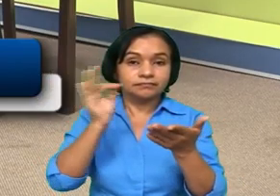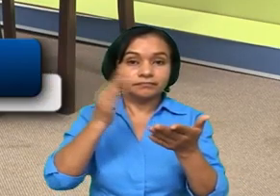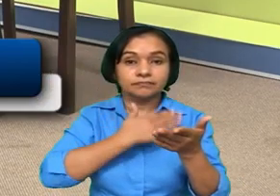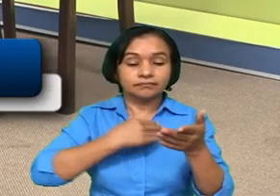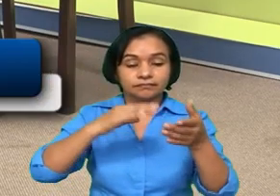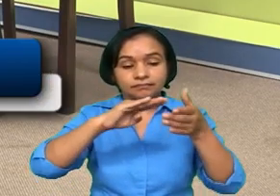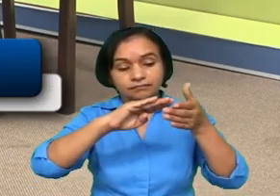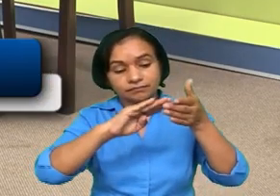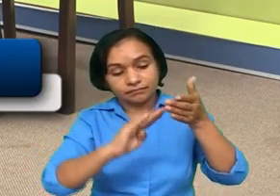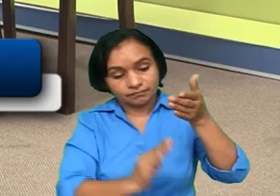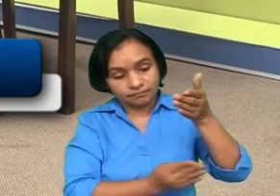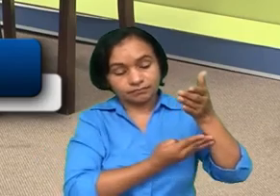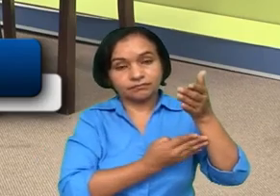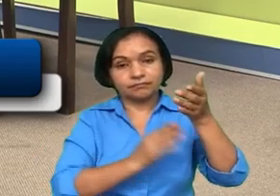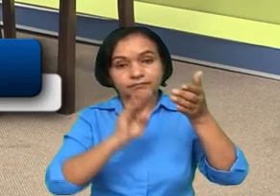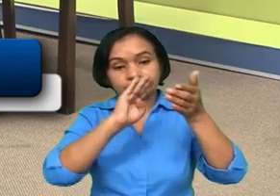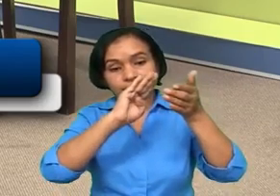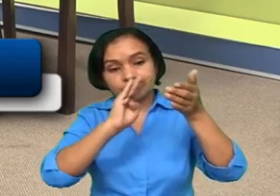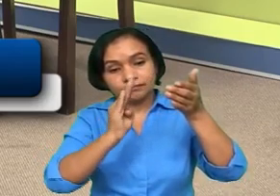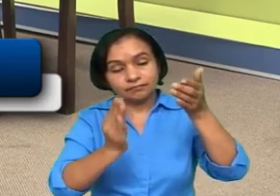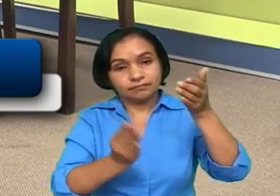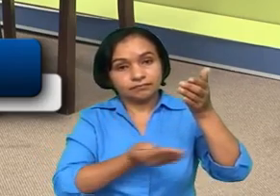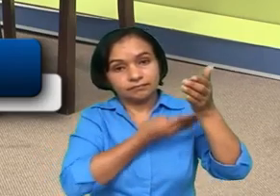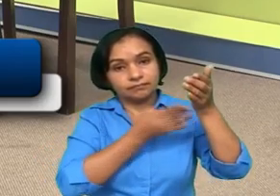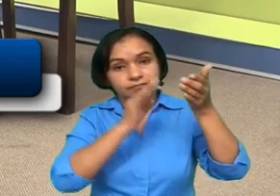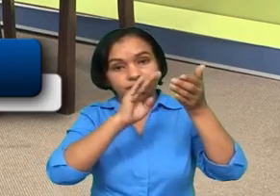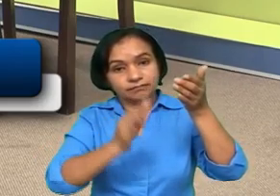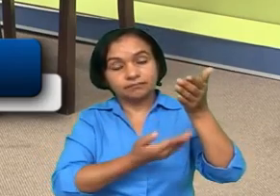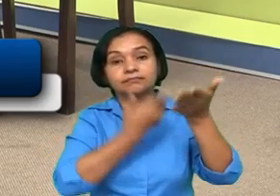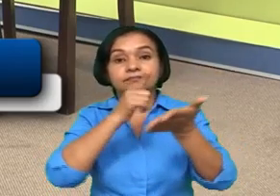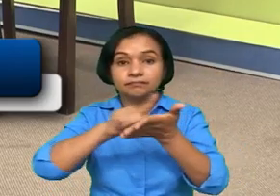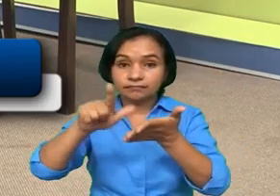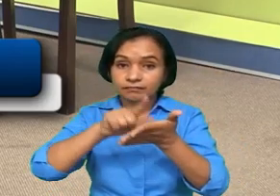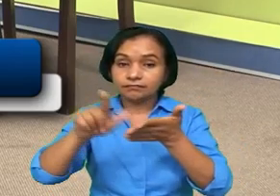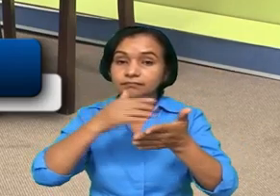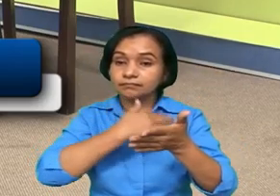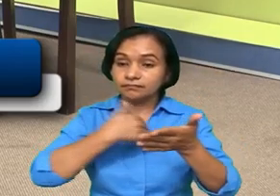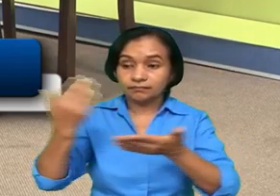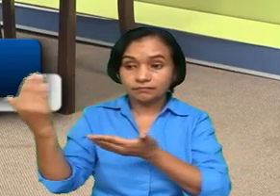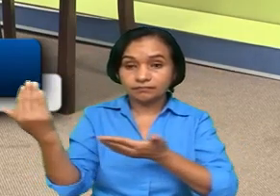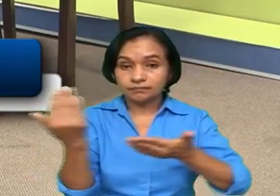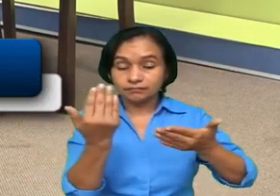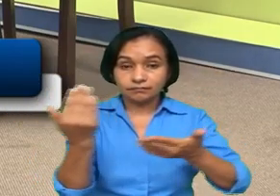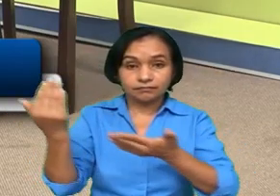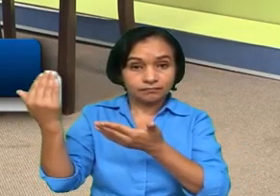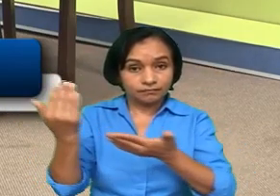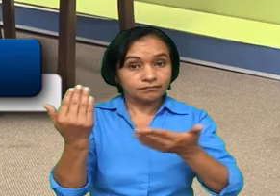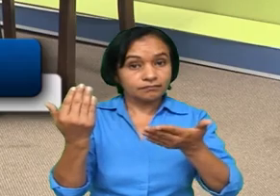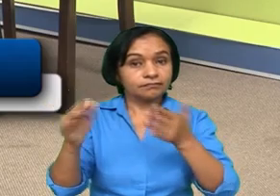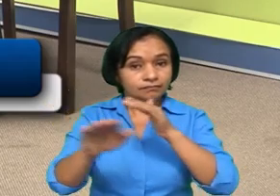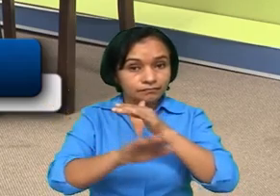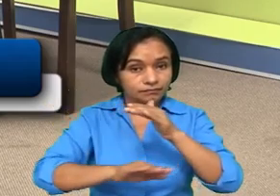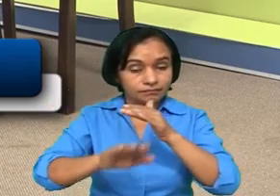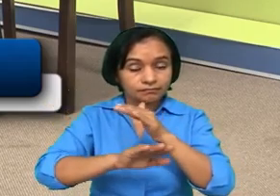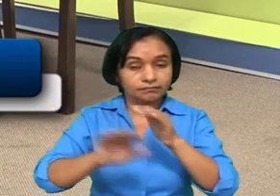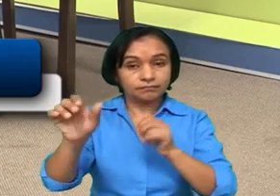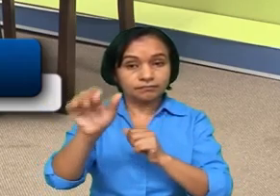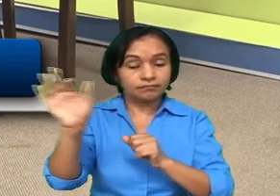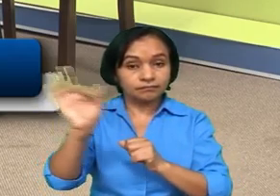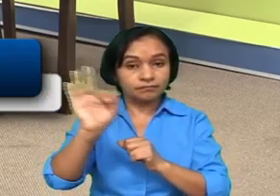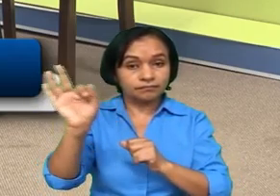adecuada? De adelante hacia atrás. Básico, ¿ya? Otra de las maneras también